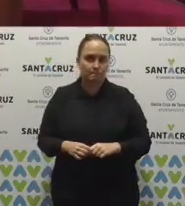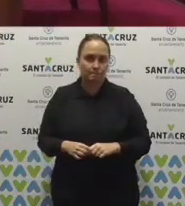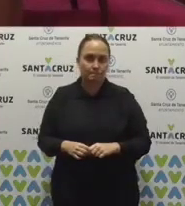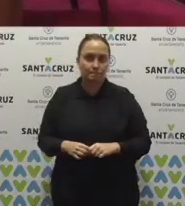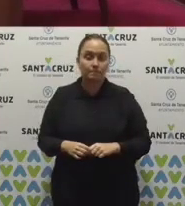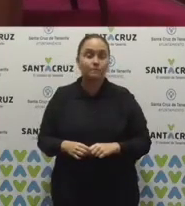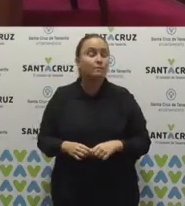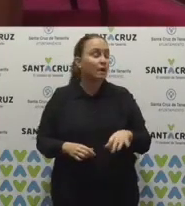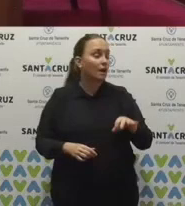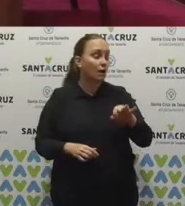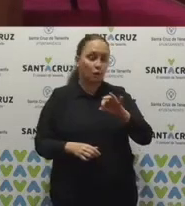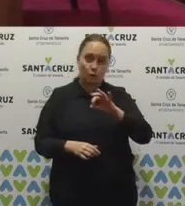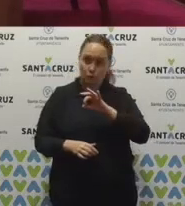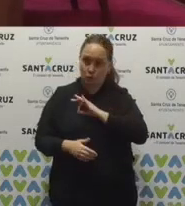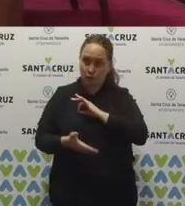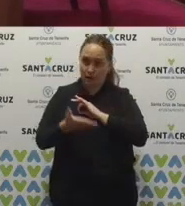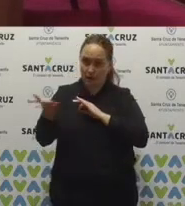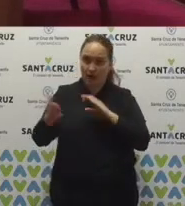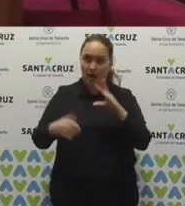doña dolores